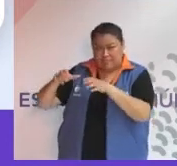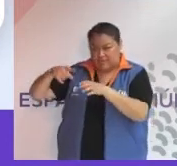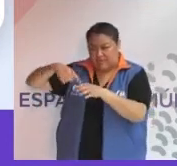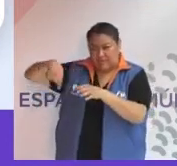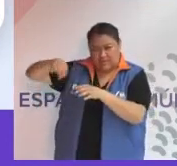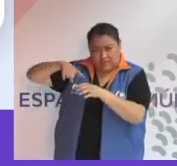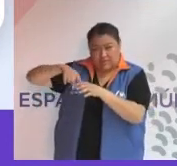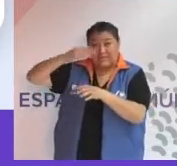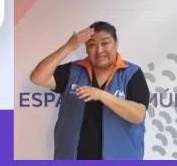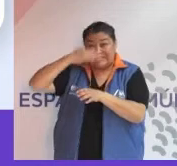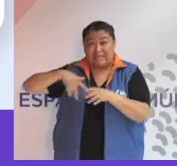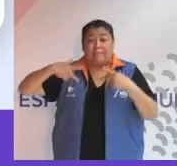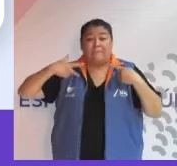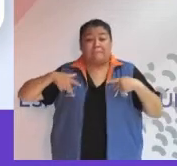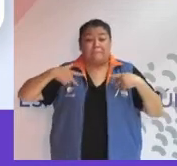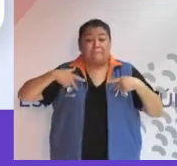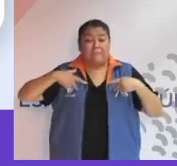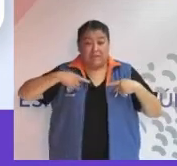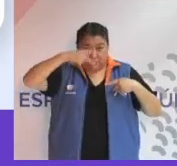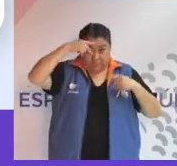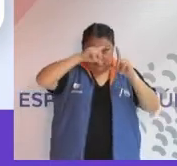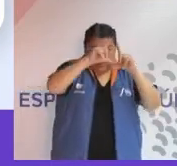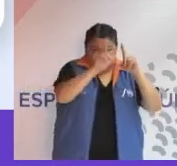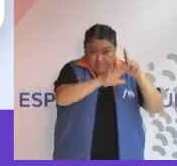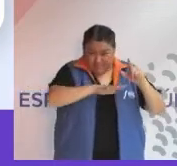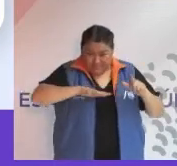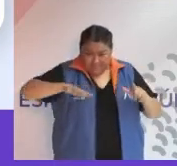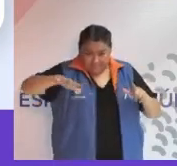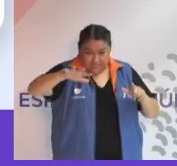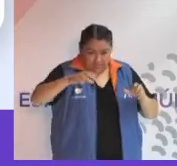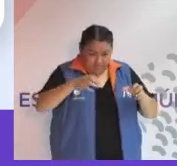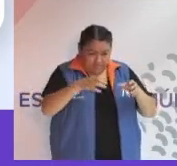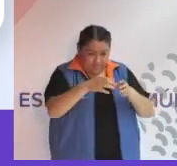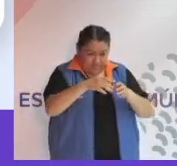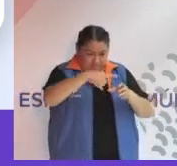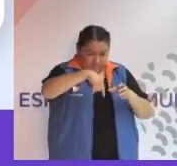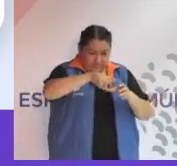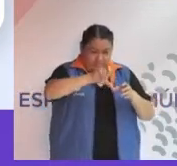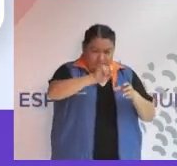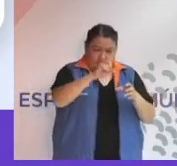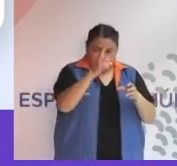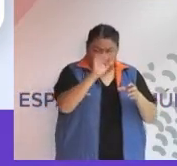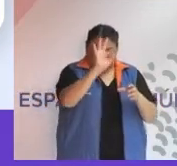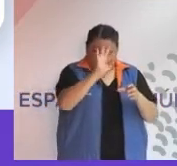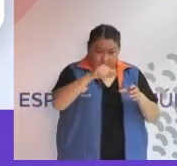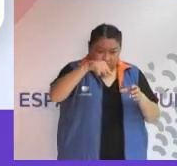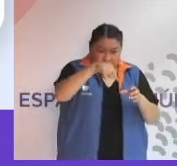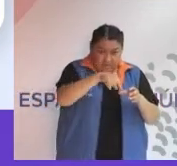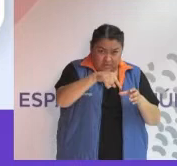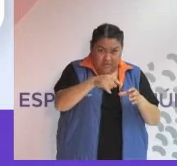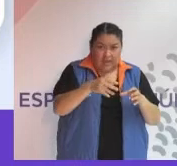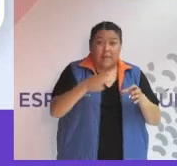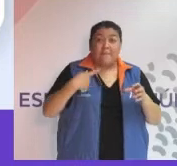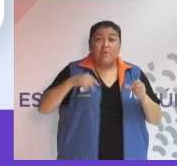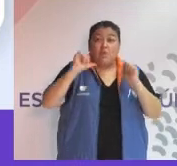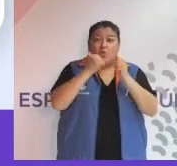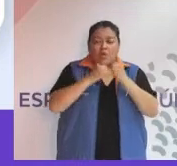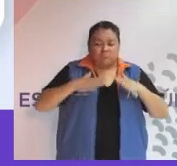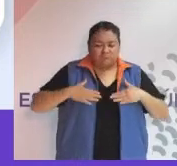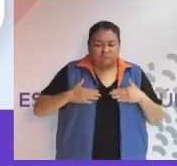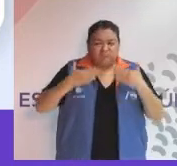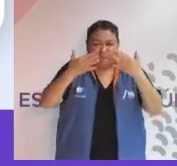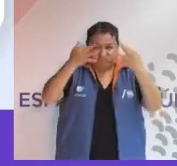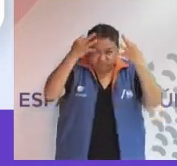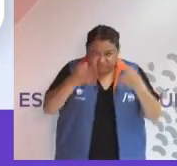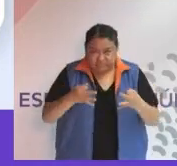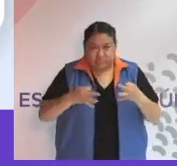solo el 31% de los mexicanos confían mucho o algo en las organizaciones de la sociedad civil.